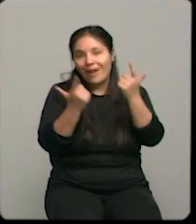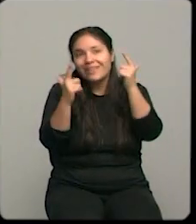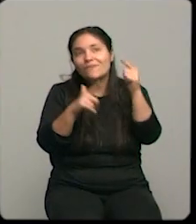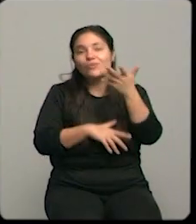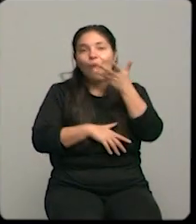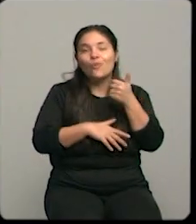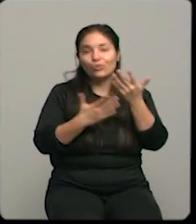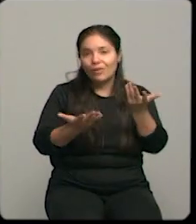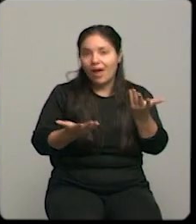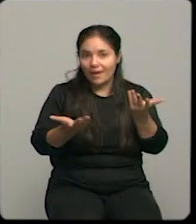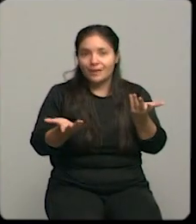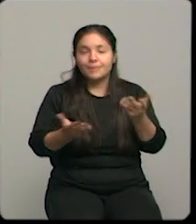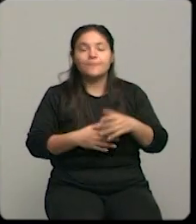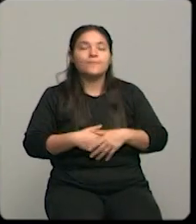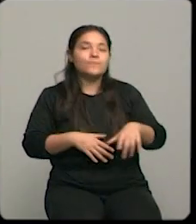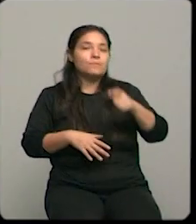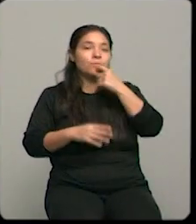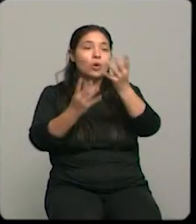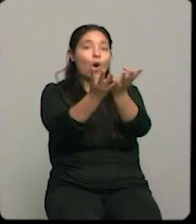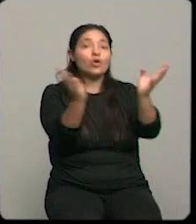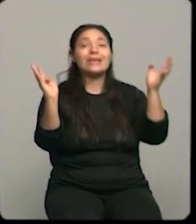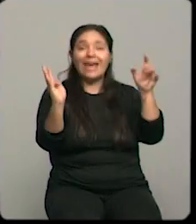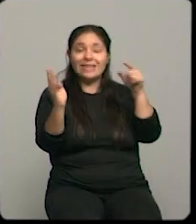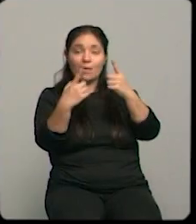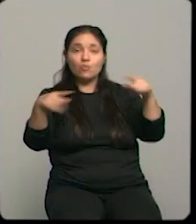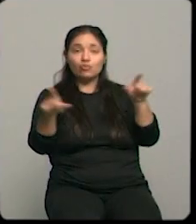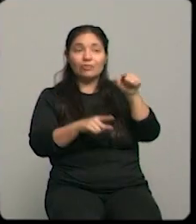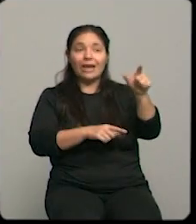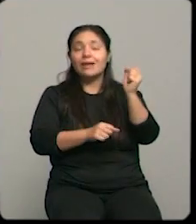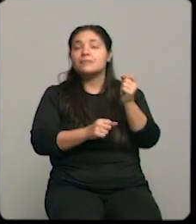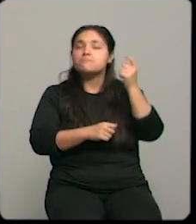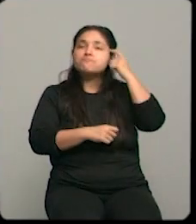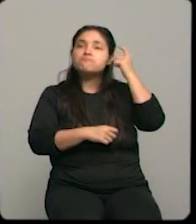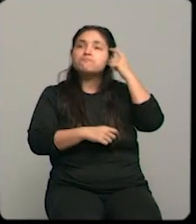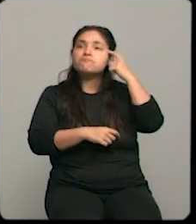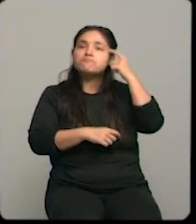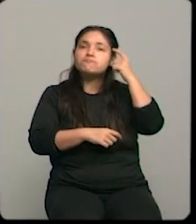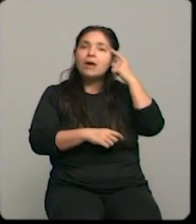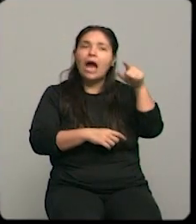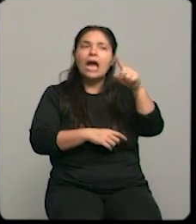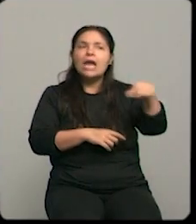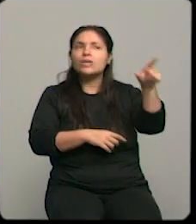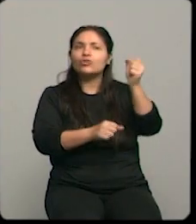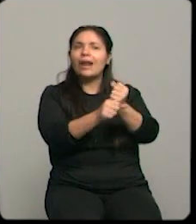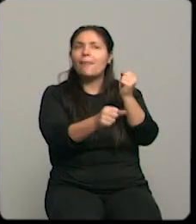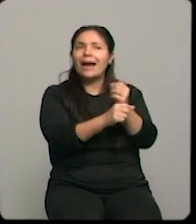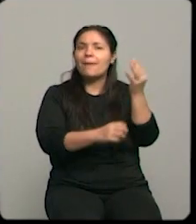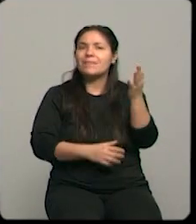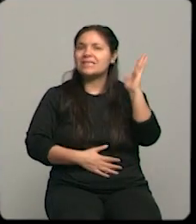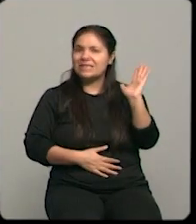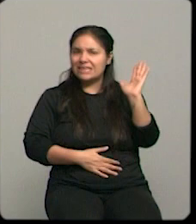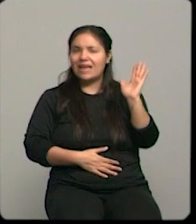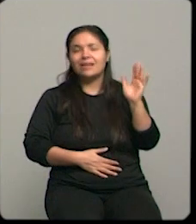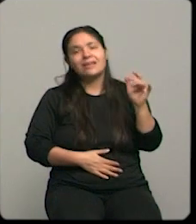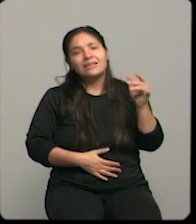imagina una orquesta y se imagina que el trabajo, tal vez, trabaja de una manera particular, digo, tal vez uno asocia